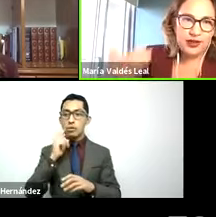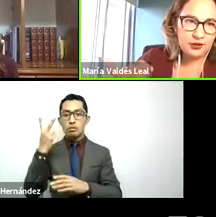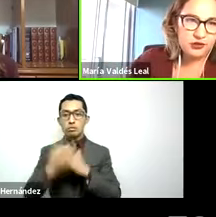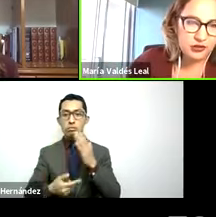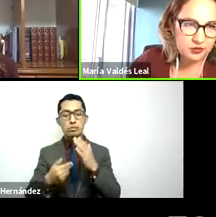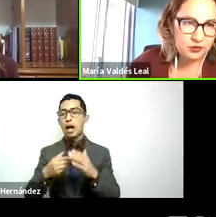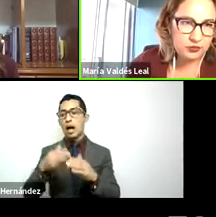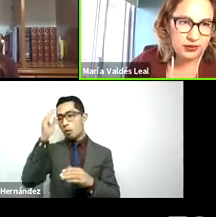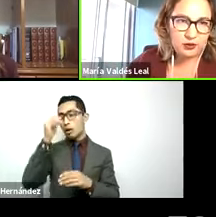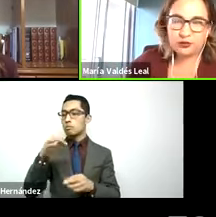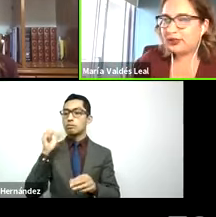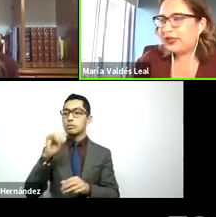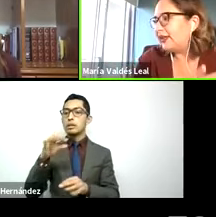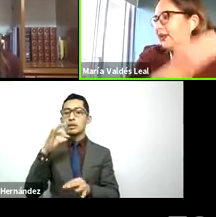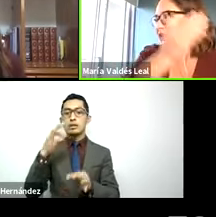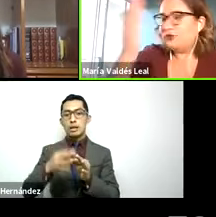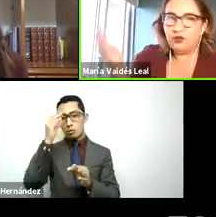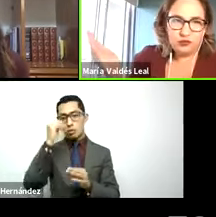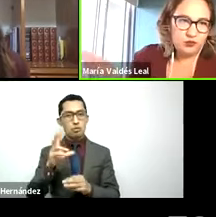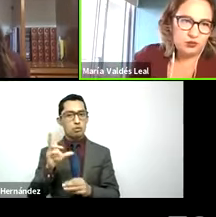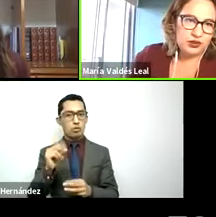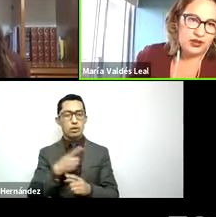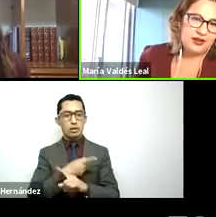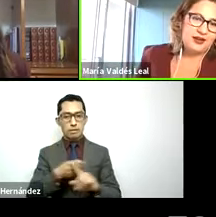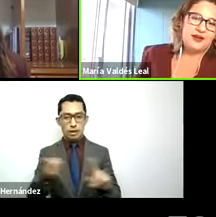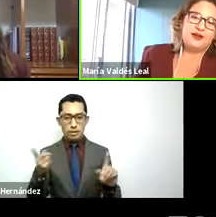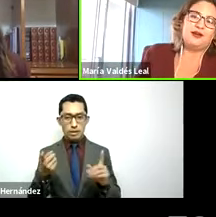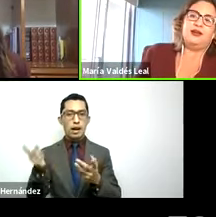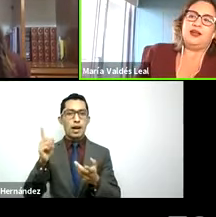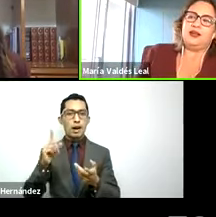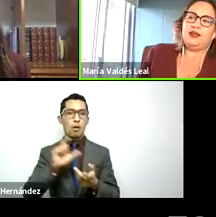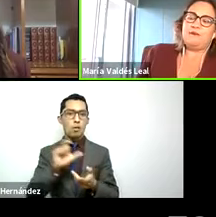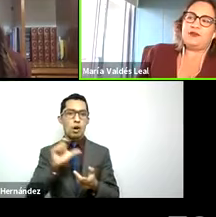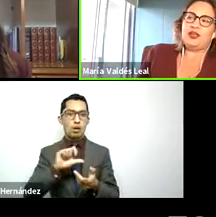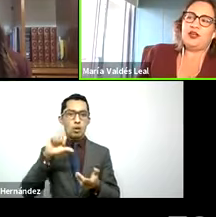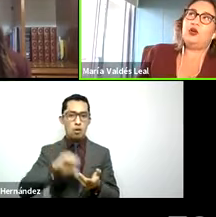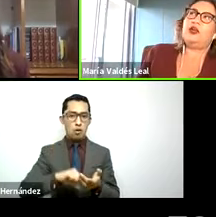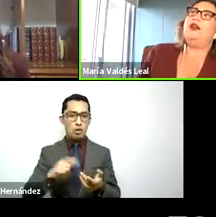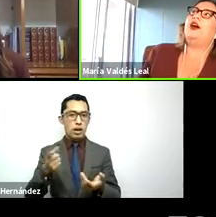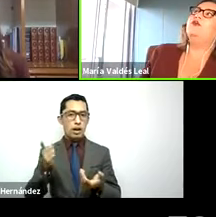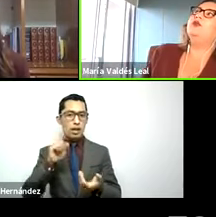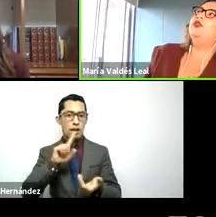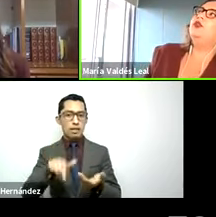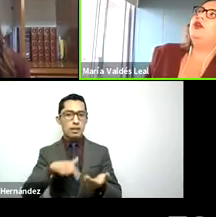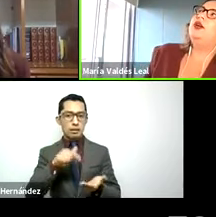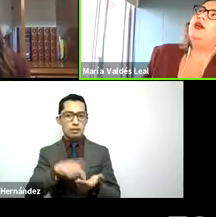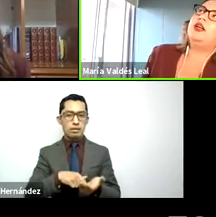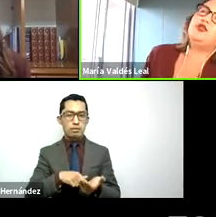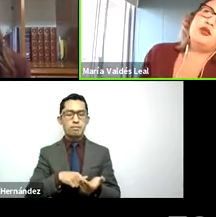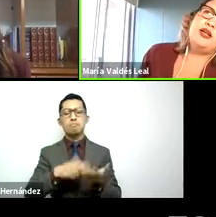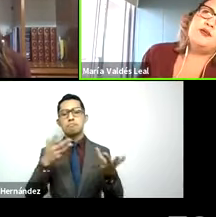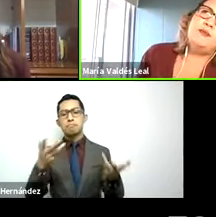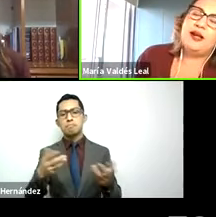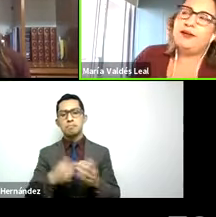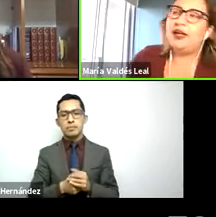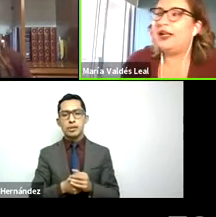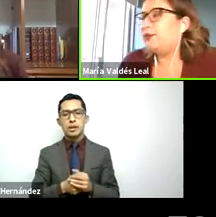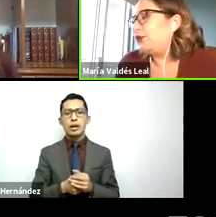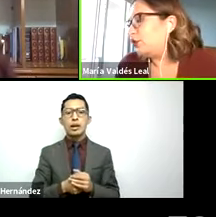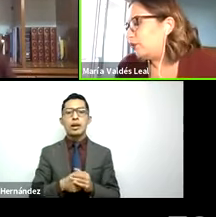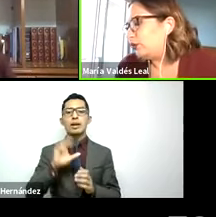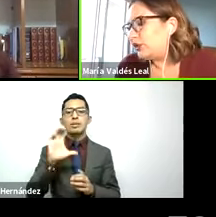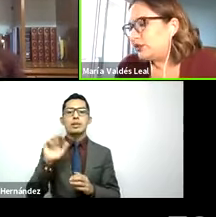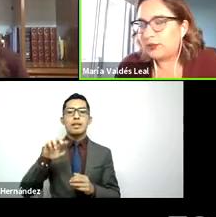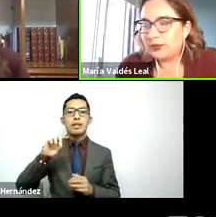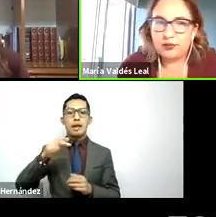¿no? Como el día de hoy se discutió en la Corte, no. O sea, lo que la Comisión Nacional esperaba